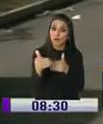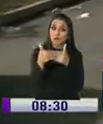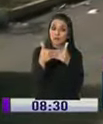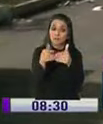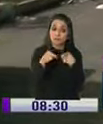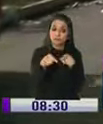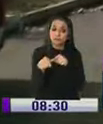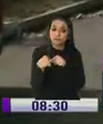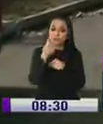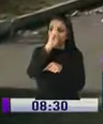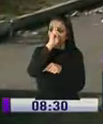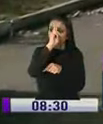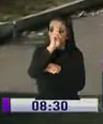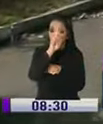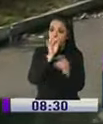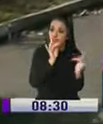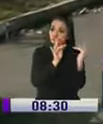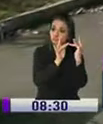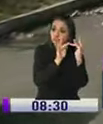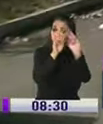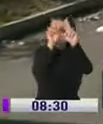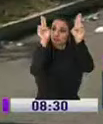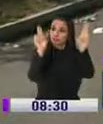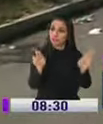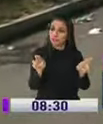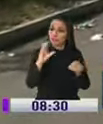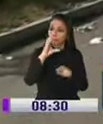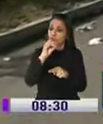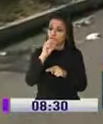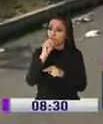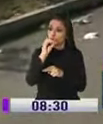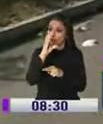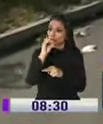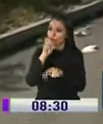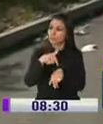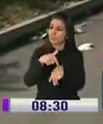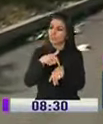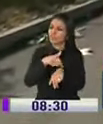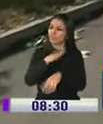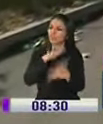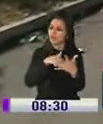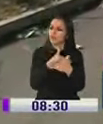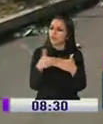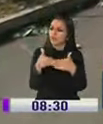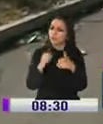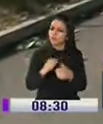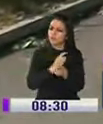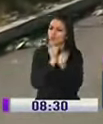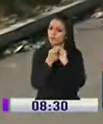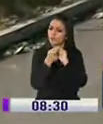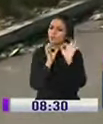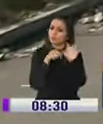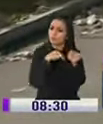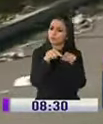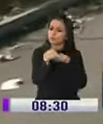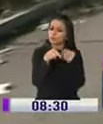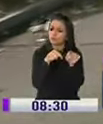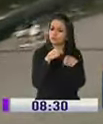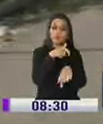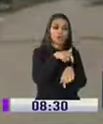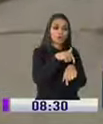General Rumiñahui para conectarse con el puente a Conocoto. ¿De qué hora tienen previsto realizar este tipo de contraflujos? En las horas